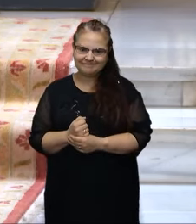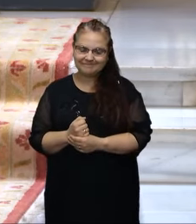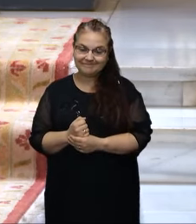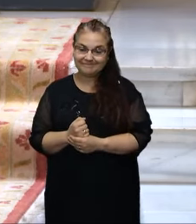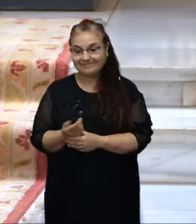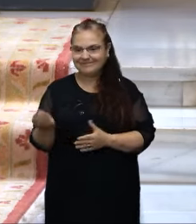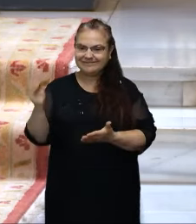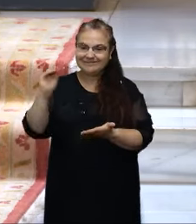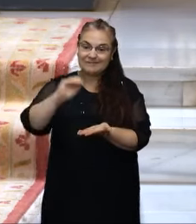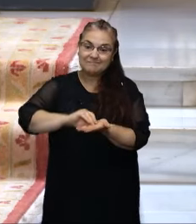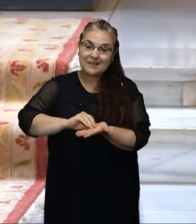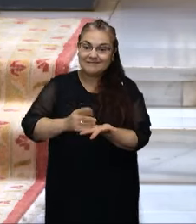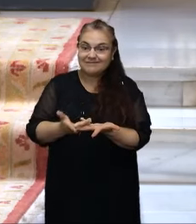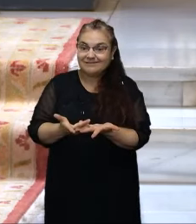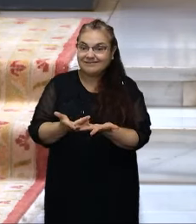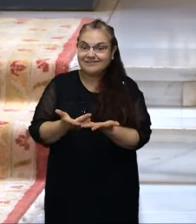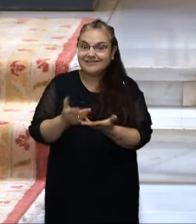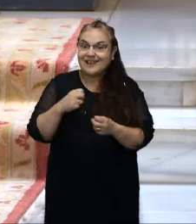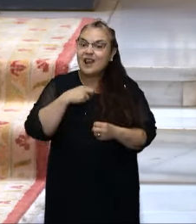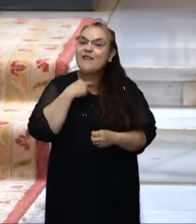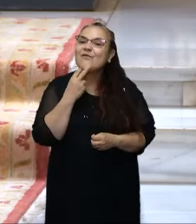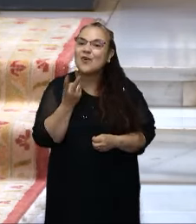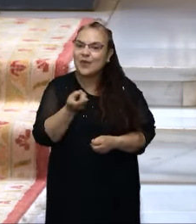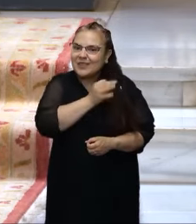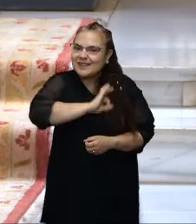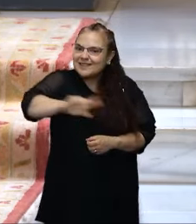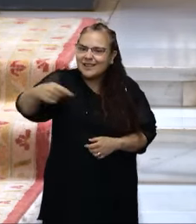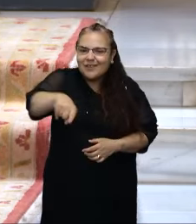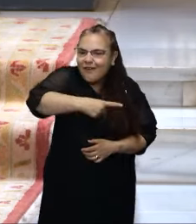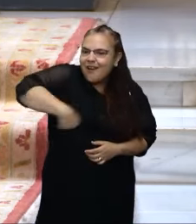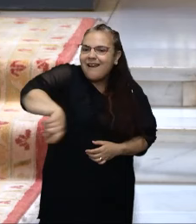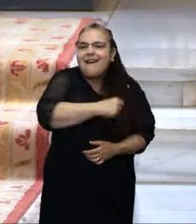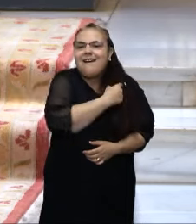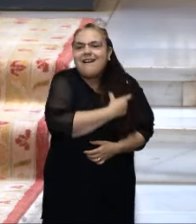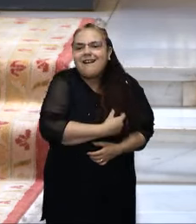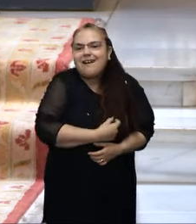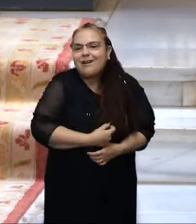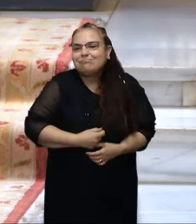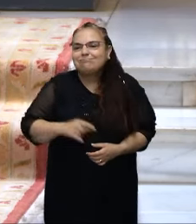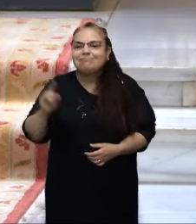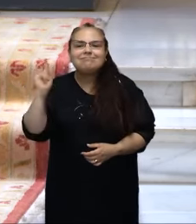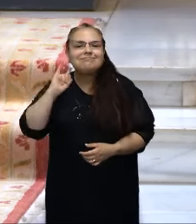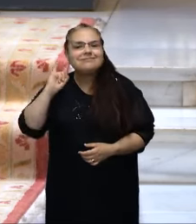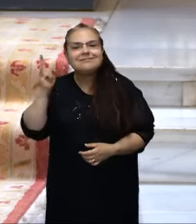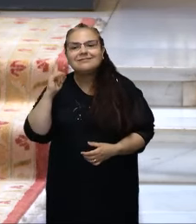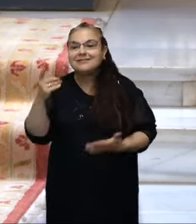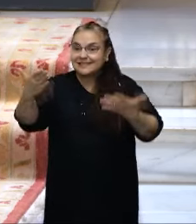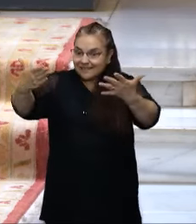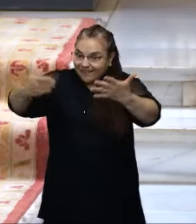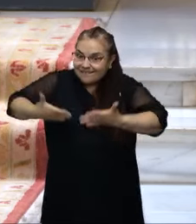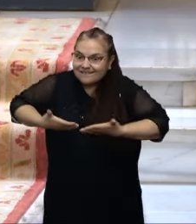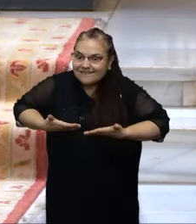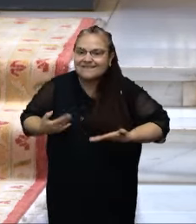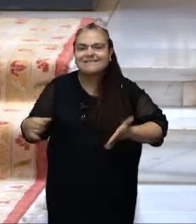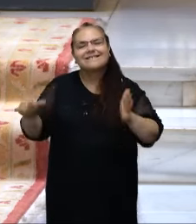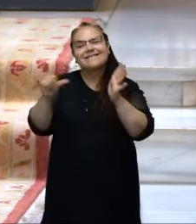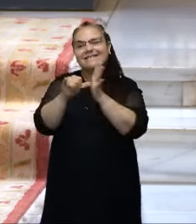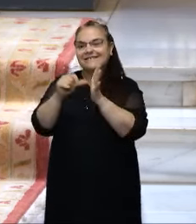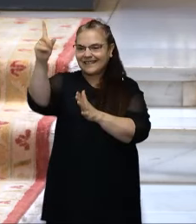Una vez más, la voz del Señor resuena en nuestros corazones, invitándonos a acercarnos a